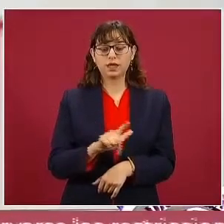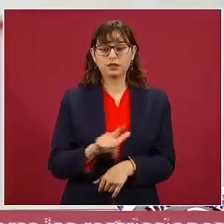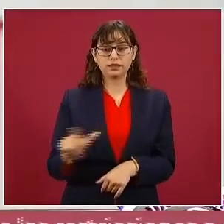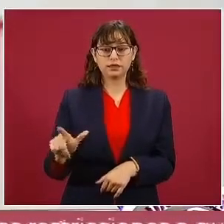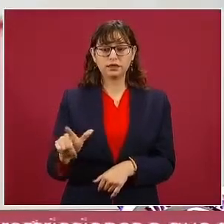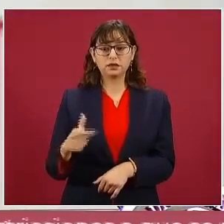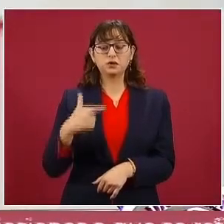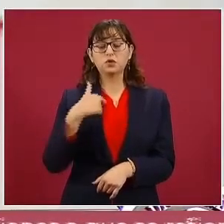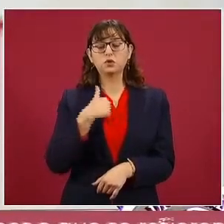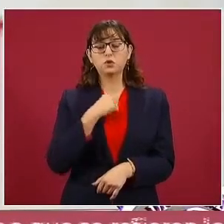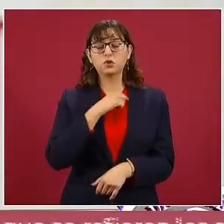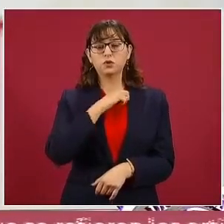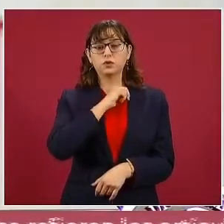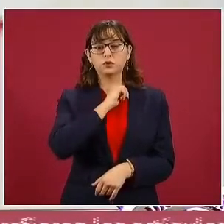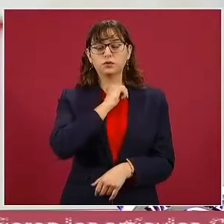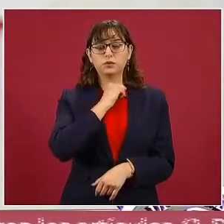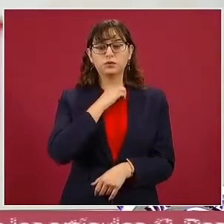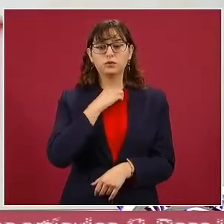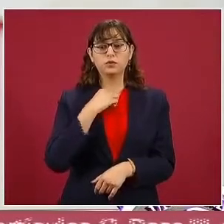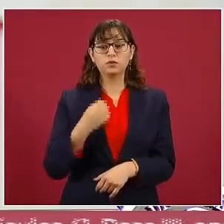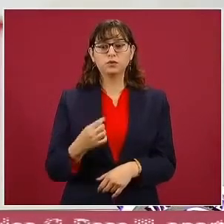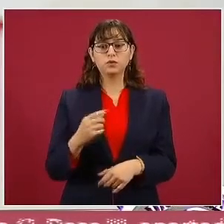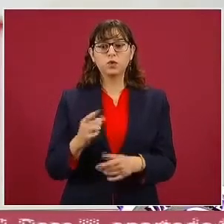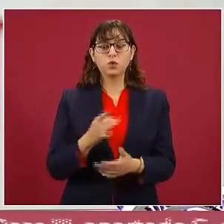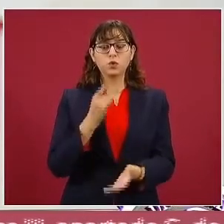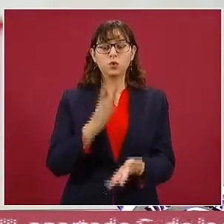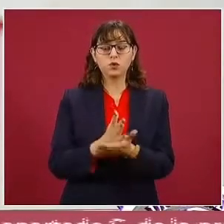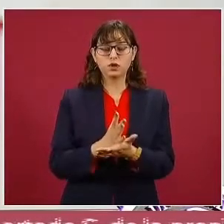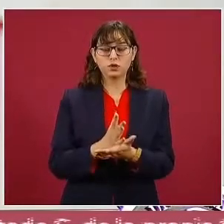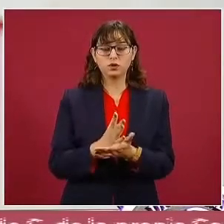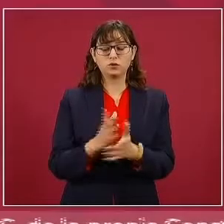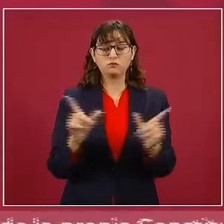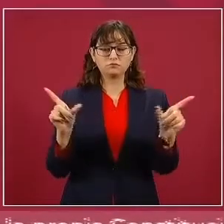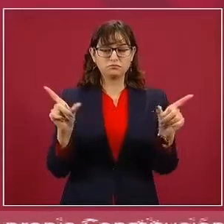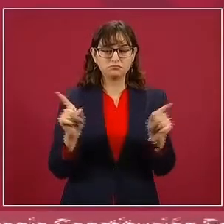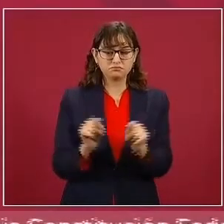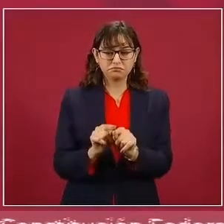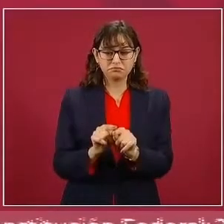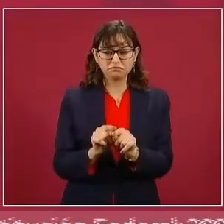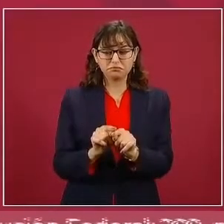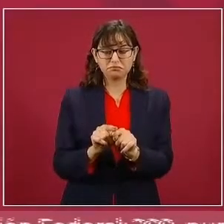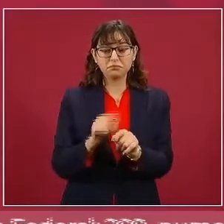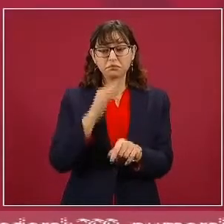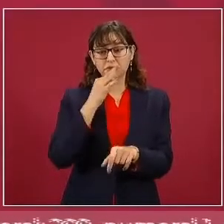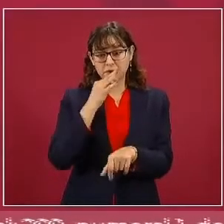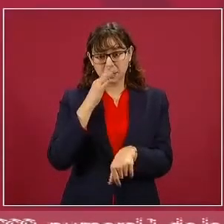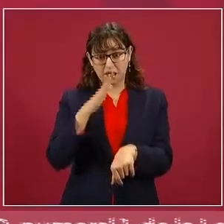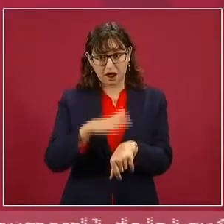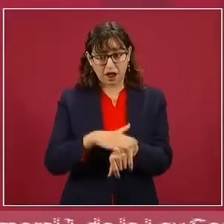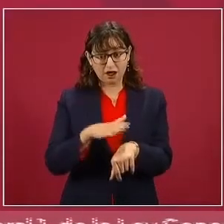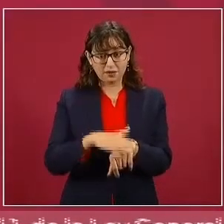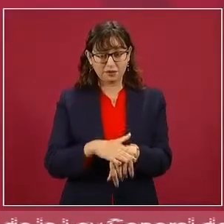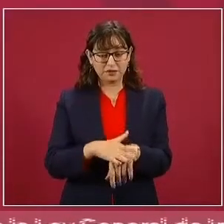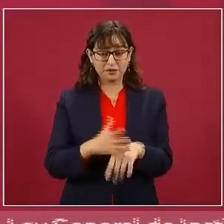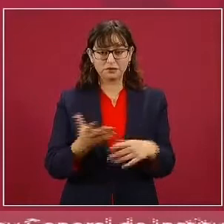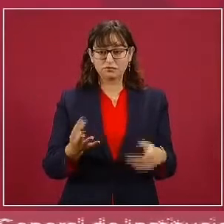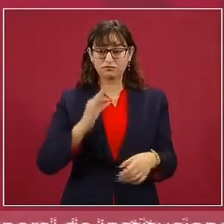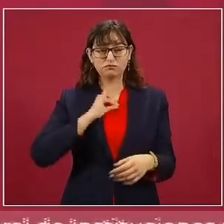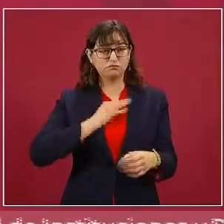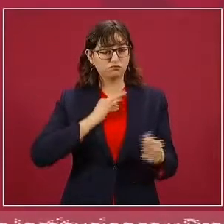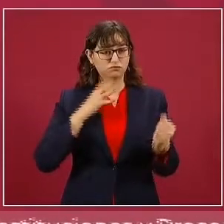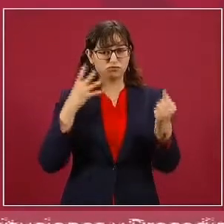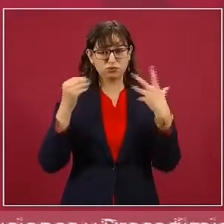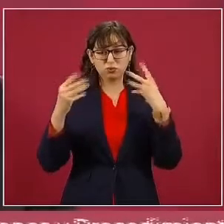solo sintetizo de que va a la baja esta terrible